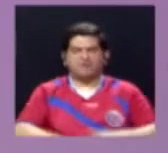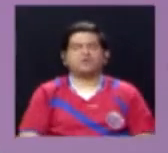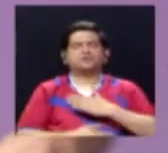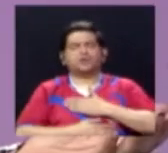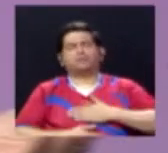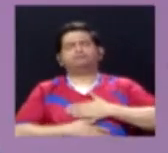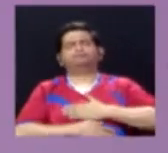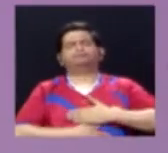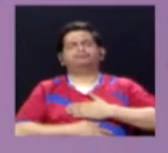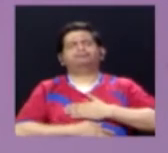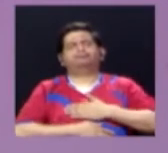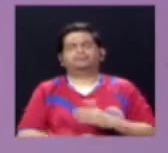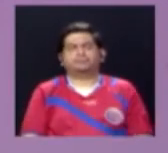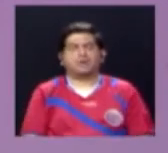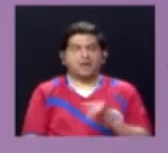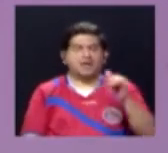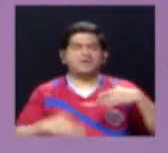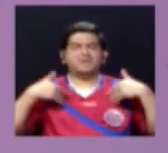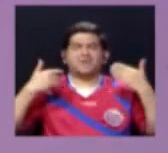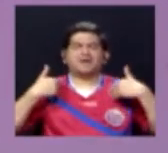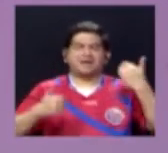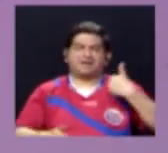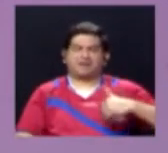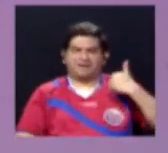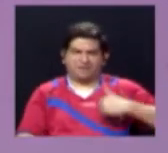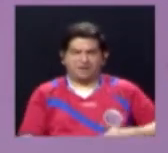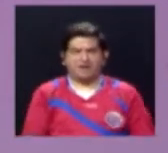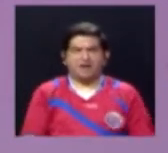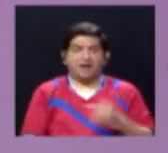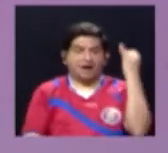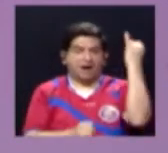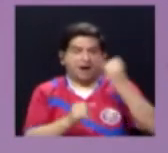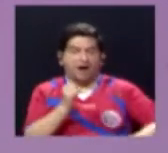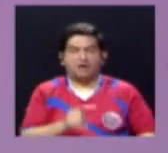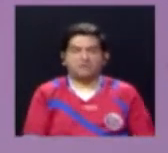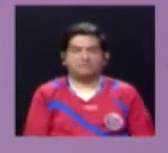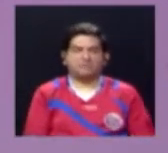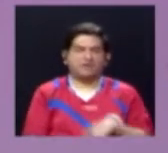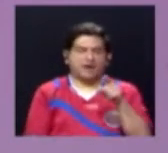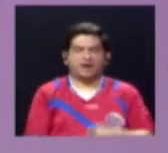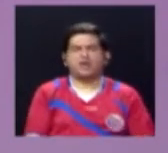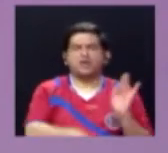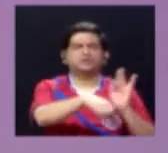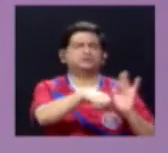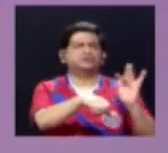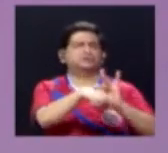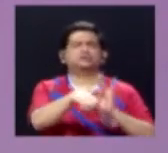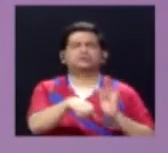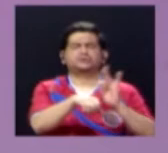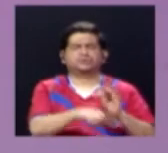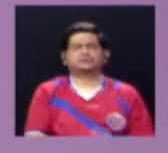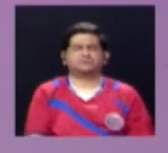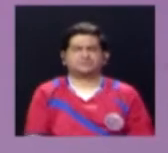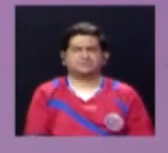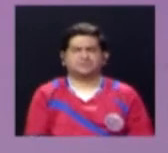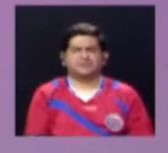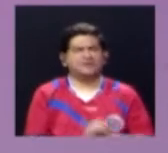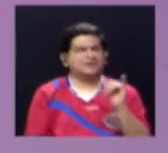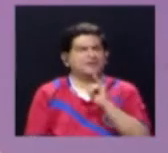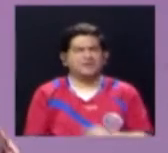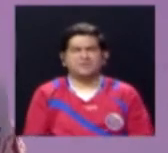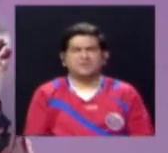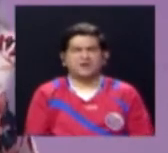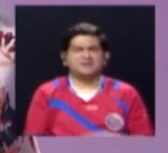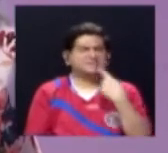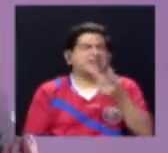disfrutar con la misma alegría que los hombres terminaban toqueteada manoseadas con